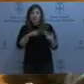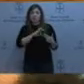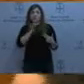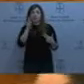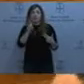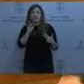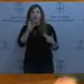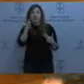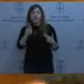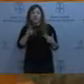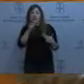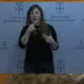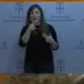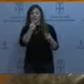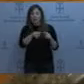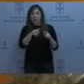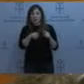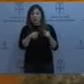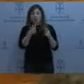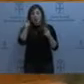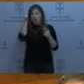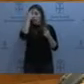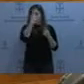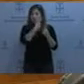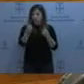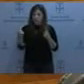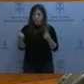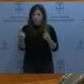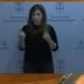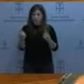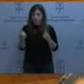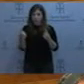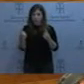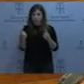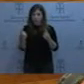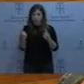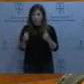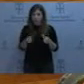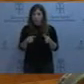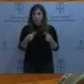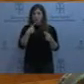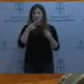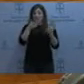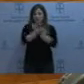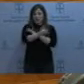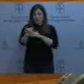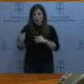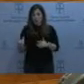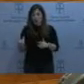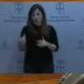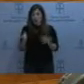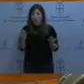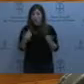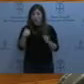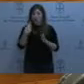una pequeña incursión, cada concepto, cada concepto responde exclusivamente a un significado. Y cuando